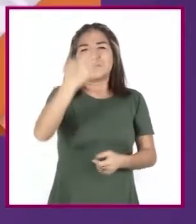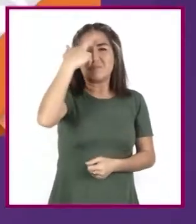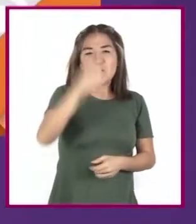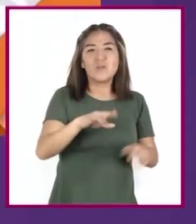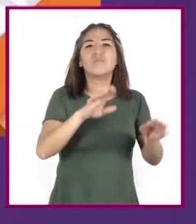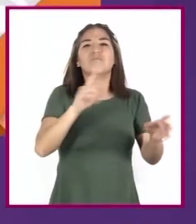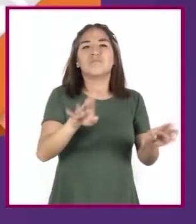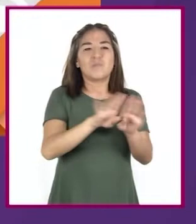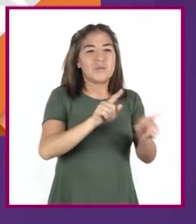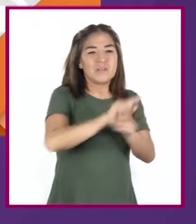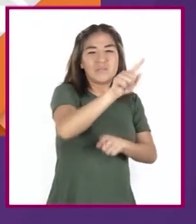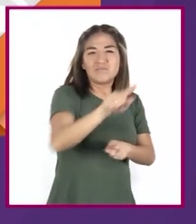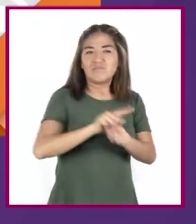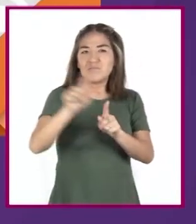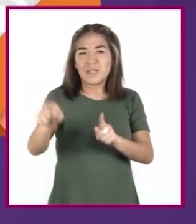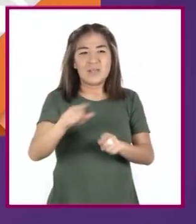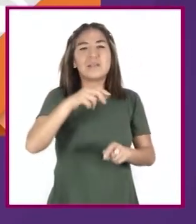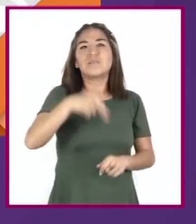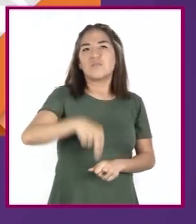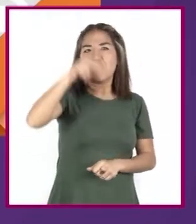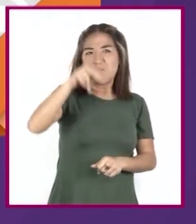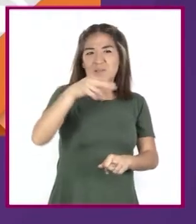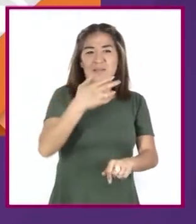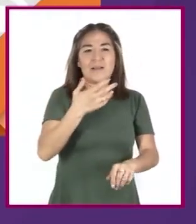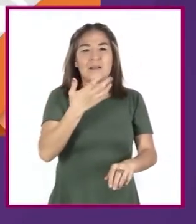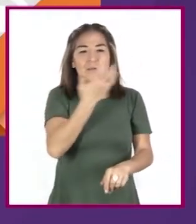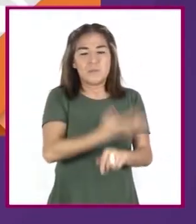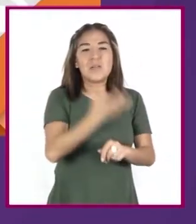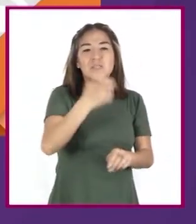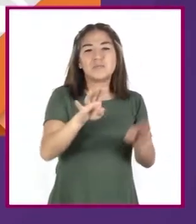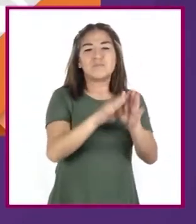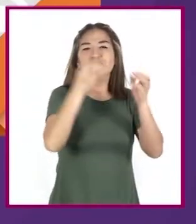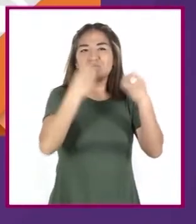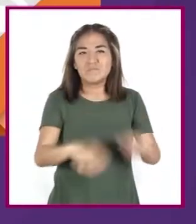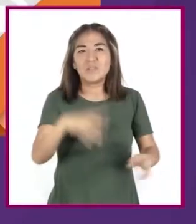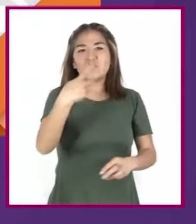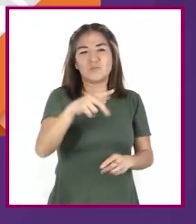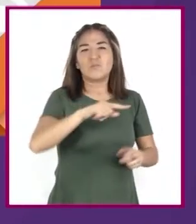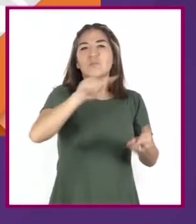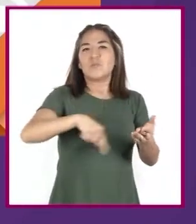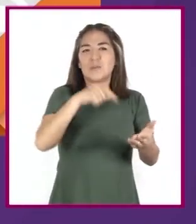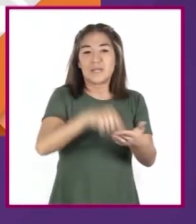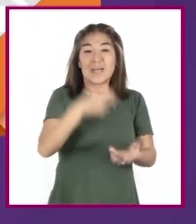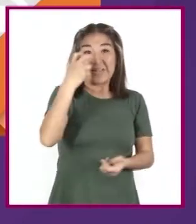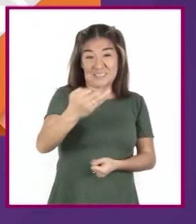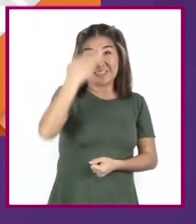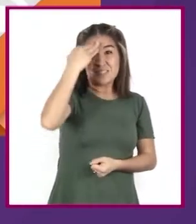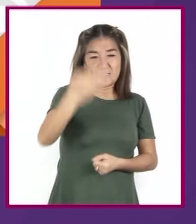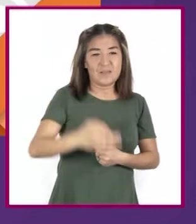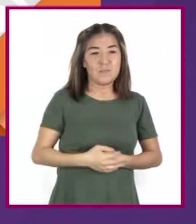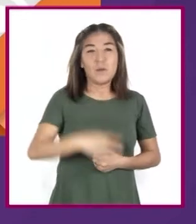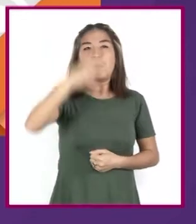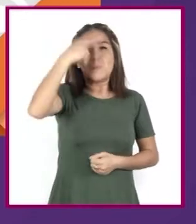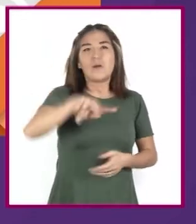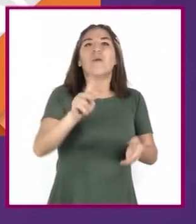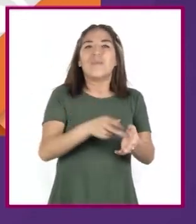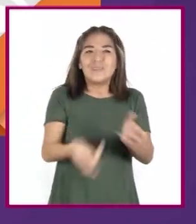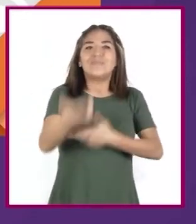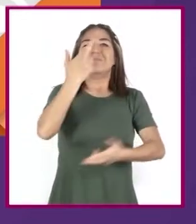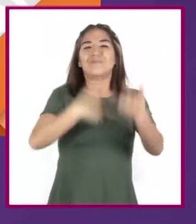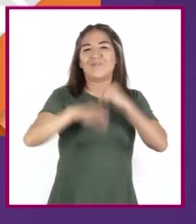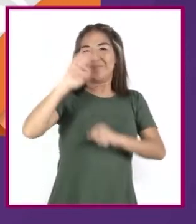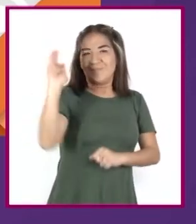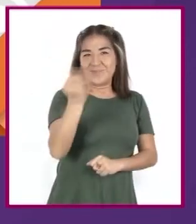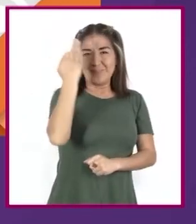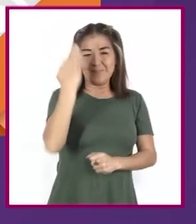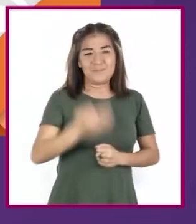expansionismo norteamericano, pues perdió poco más de la mitad de su territorio. Para ese entonces, México había regresado al